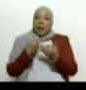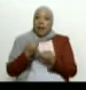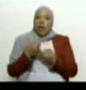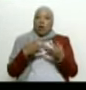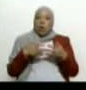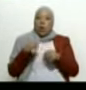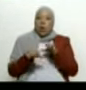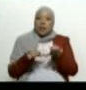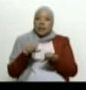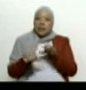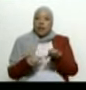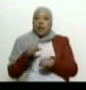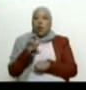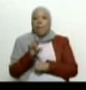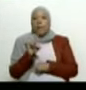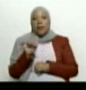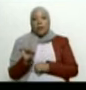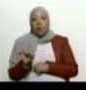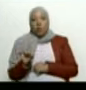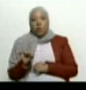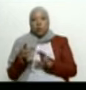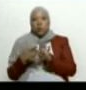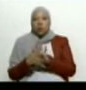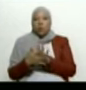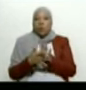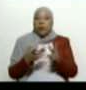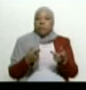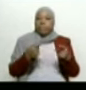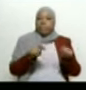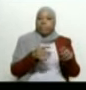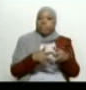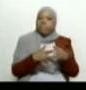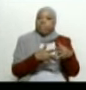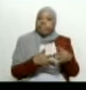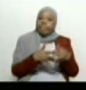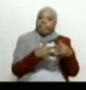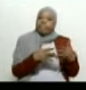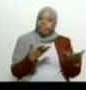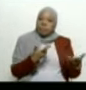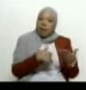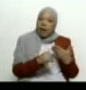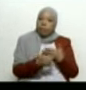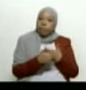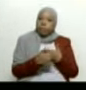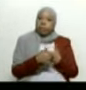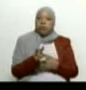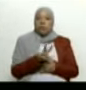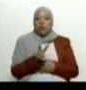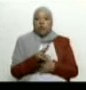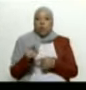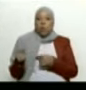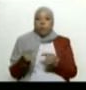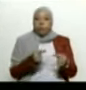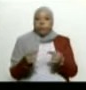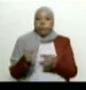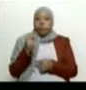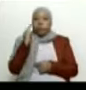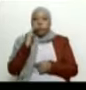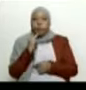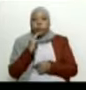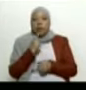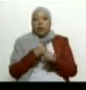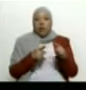el marco de la conmemoración del Bicentenario de la disputa histórica entre el bolivarianismo y la doctrina